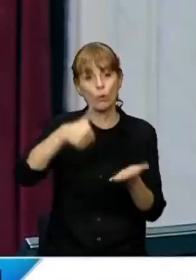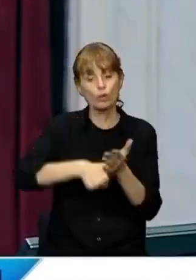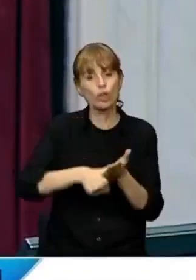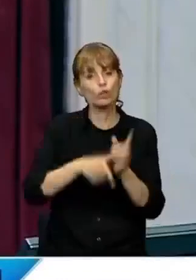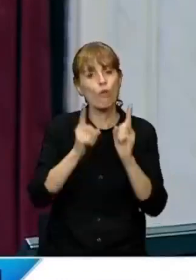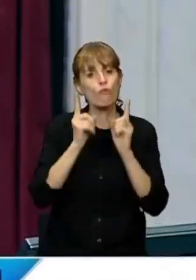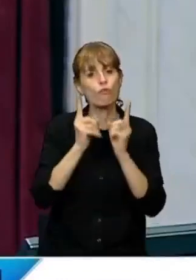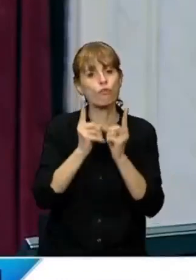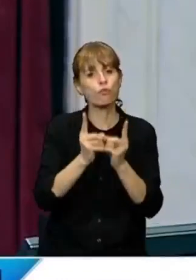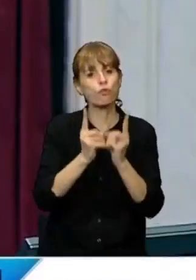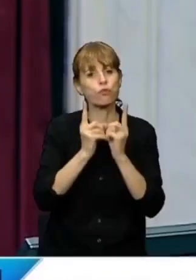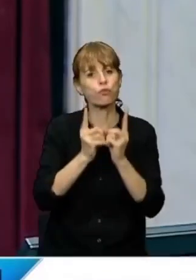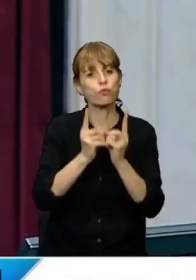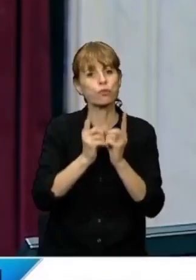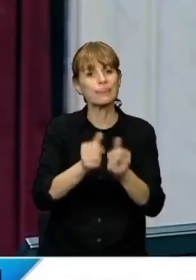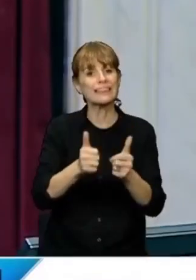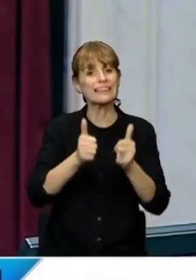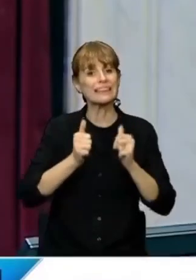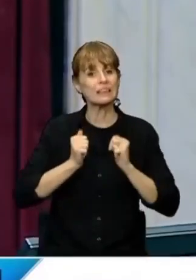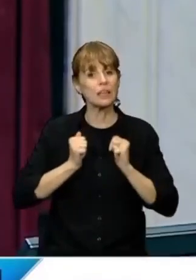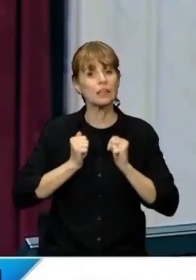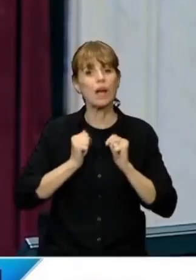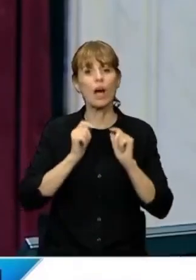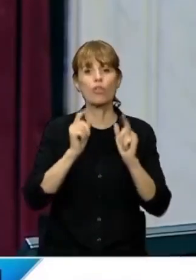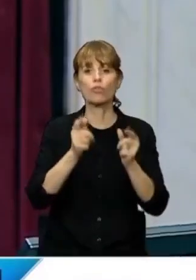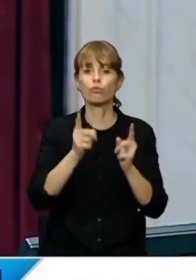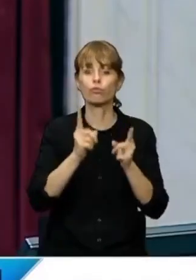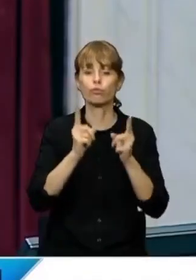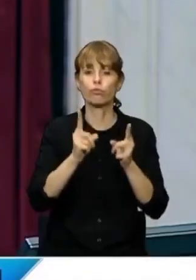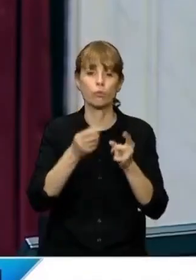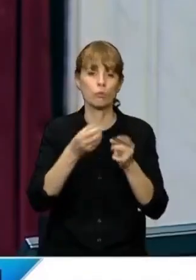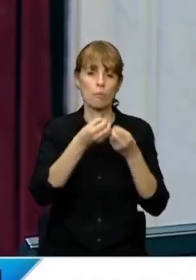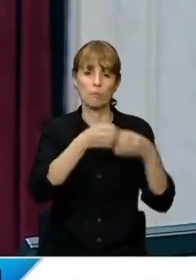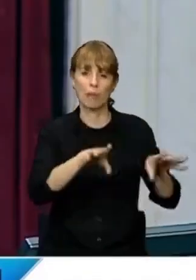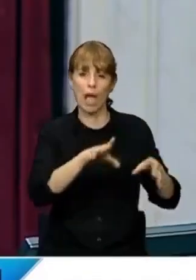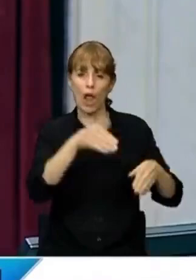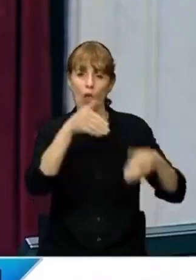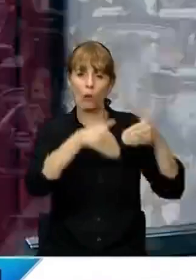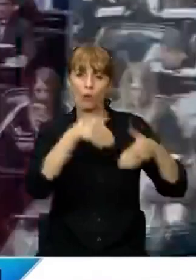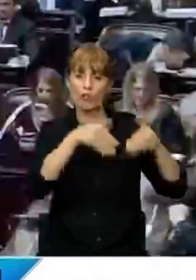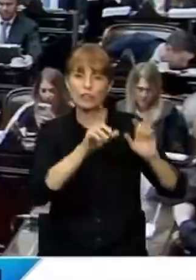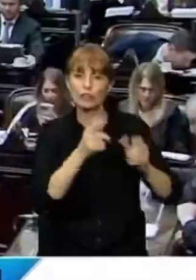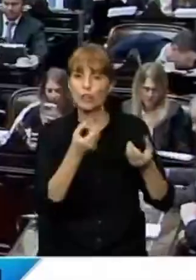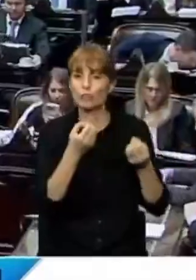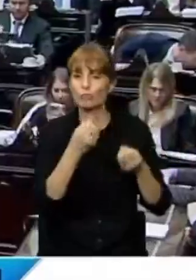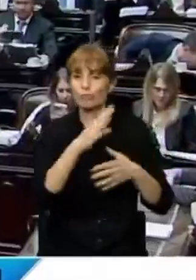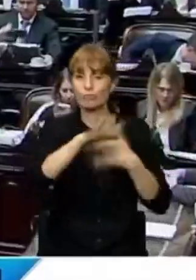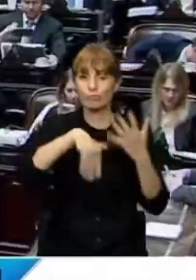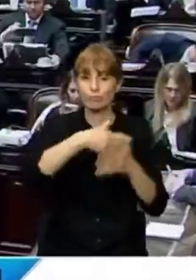votar porque se pierde el voto y se generan inconvenientes.